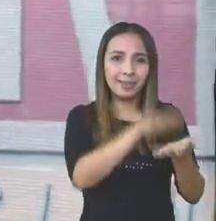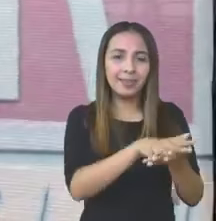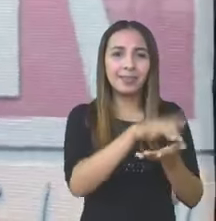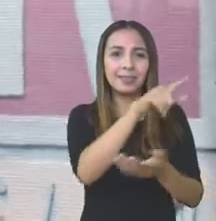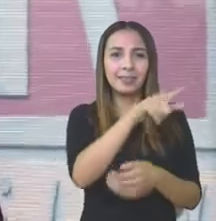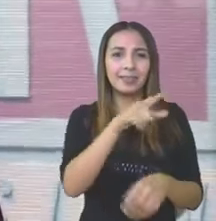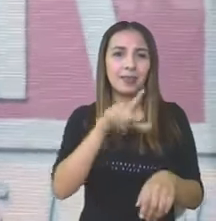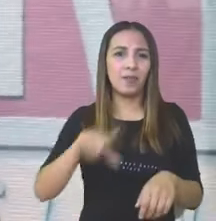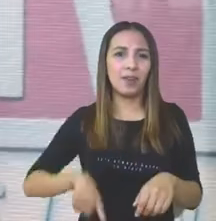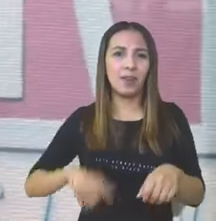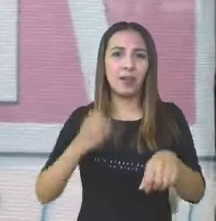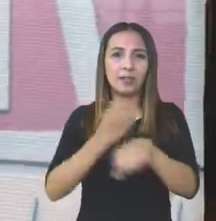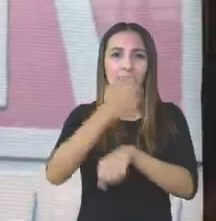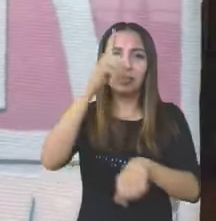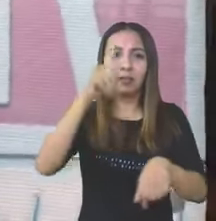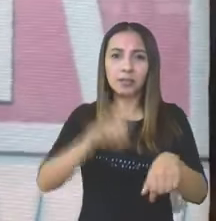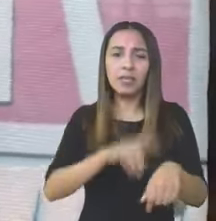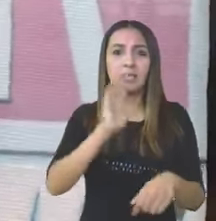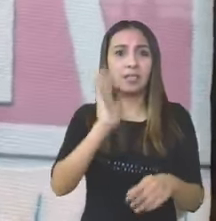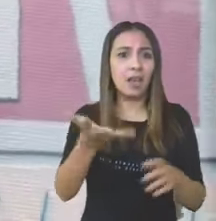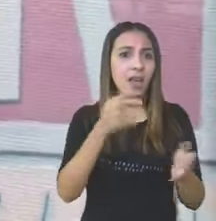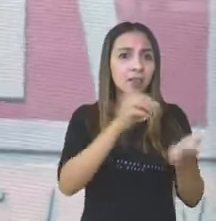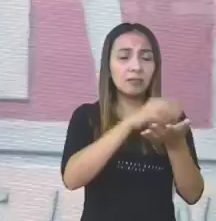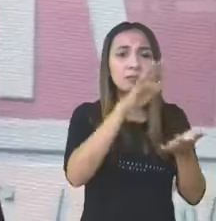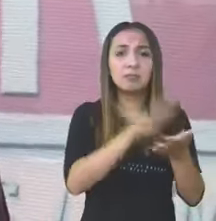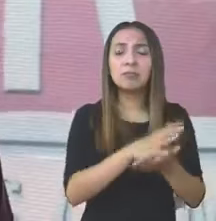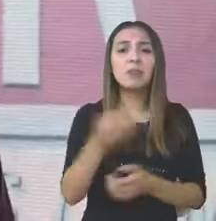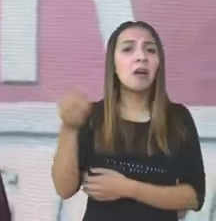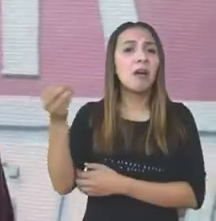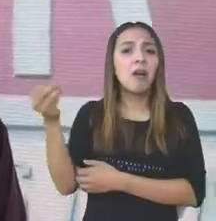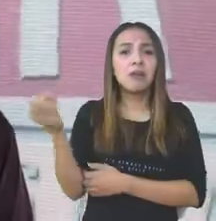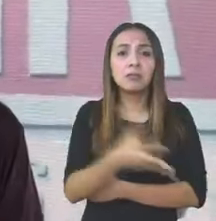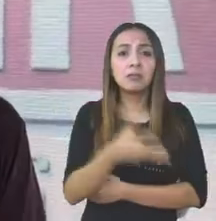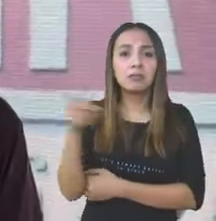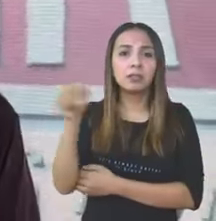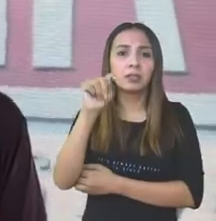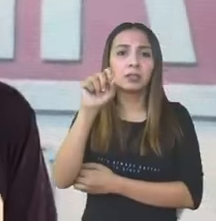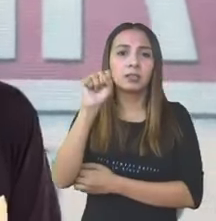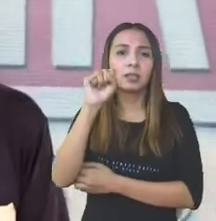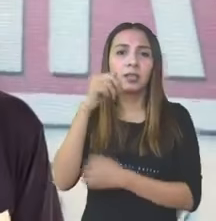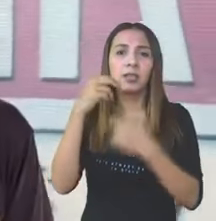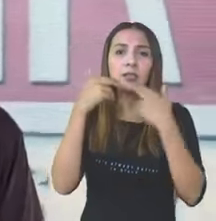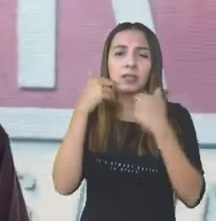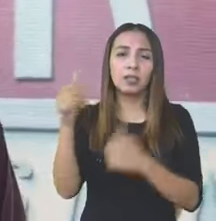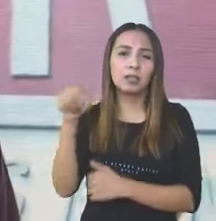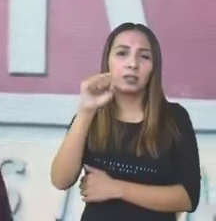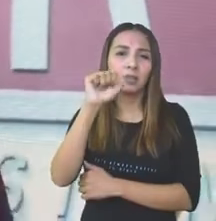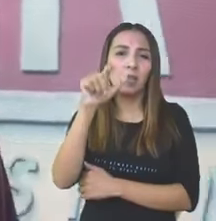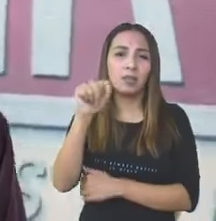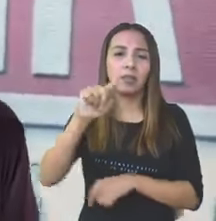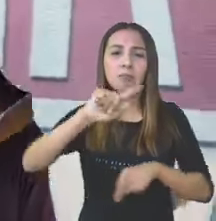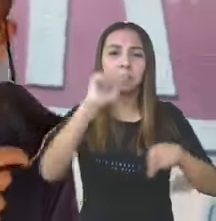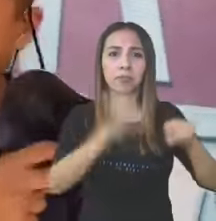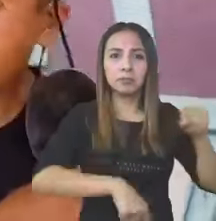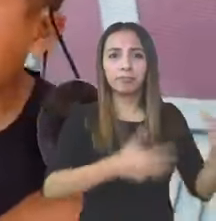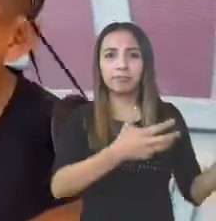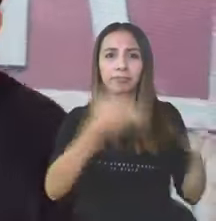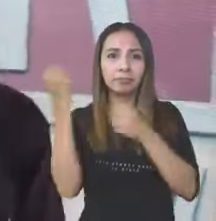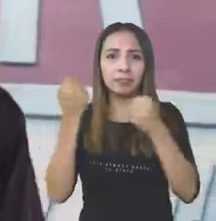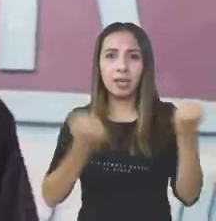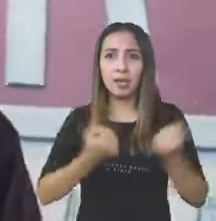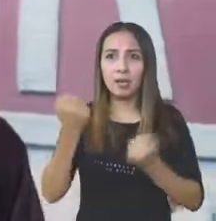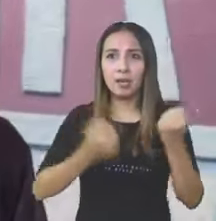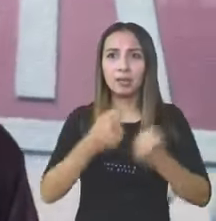estado, pues el SAT federal le quita este vehículo. Muy buenas tardes, si gustas puedes quitarte el cubrebocas para que se entienda